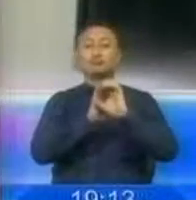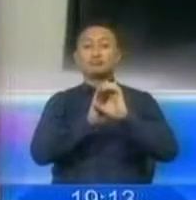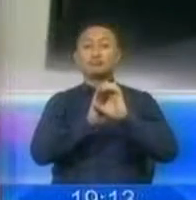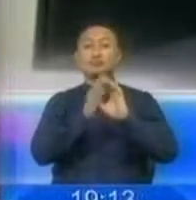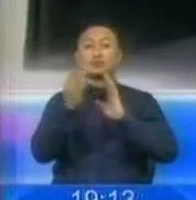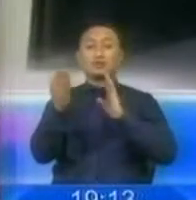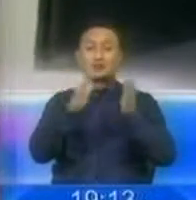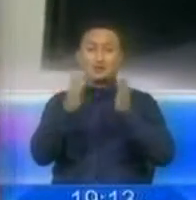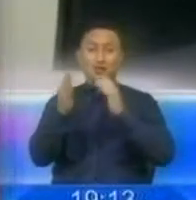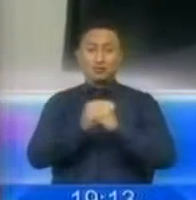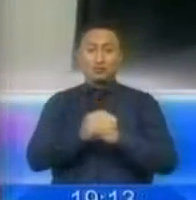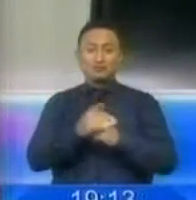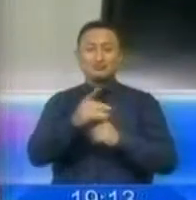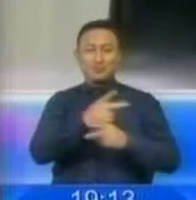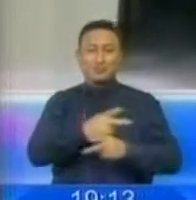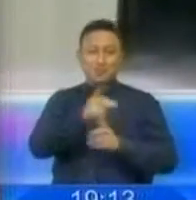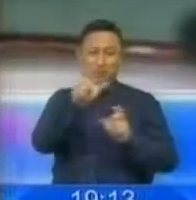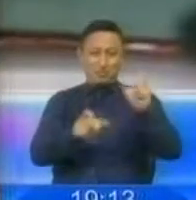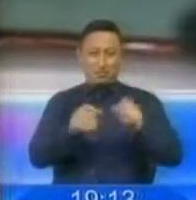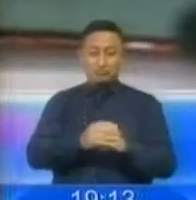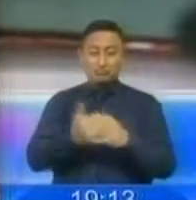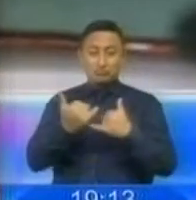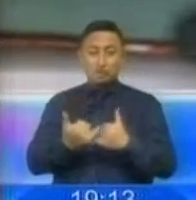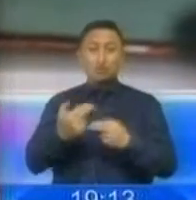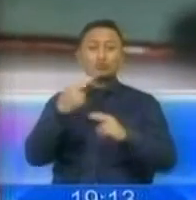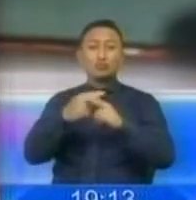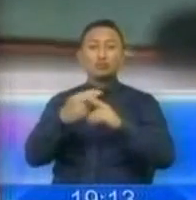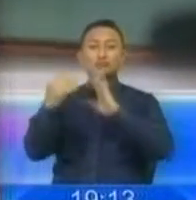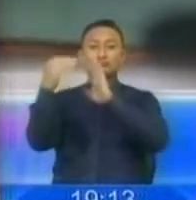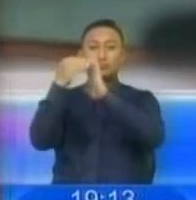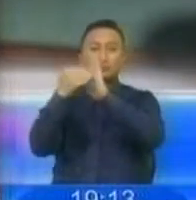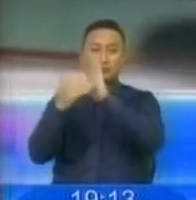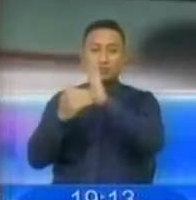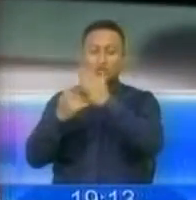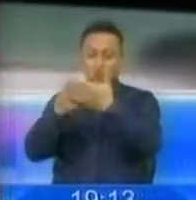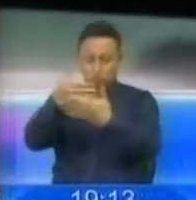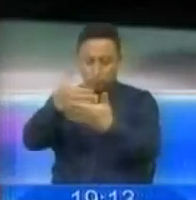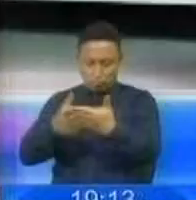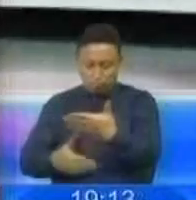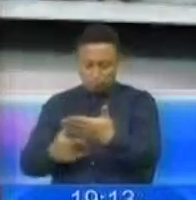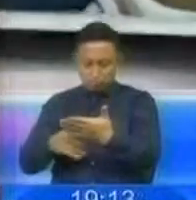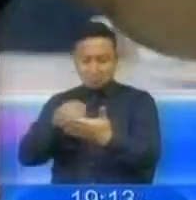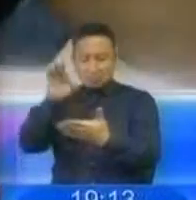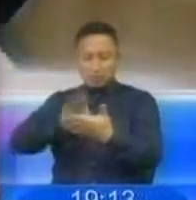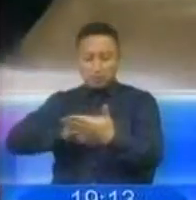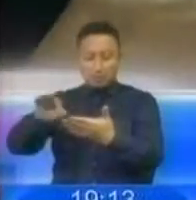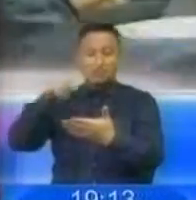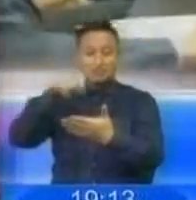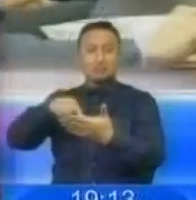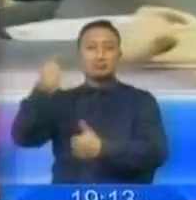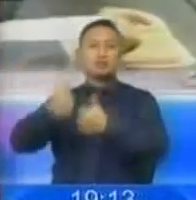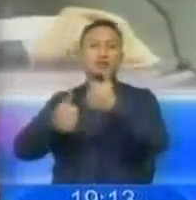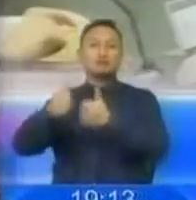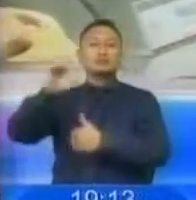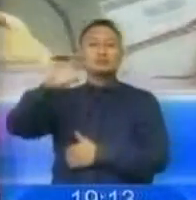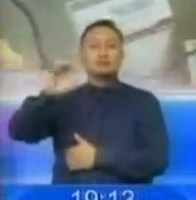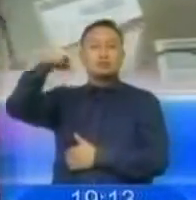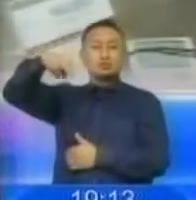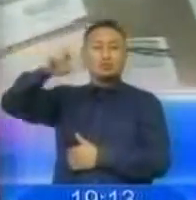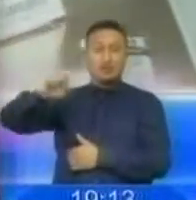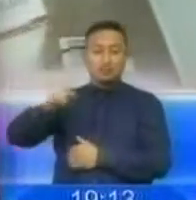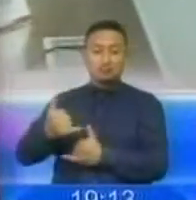Ciudadana y Control Social Transitorio aprobó la lista de los candidatos al Consejo Nacional Electoral que pasan a la fase